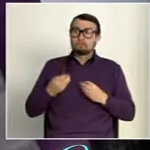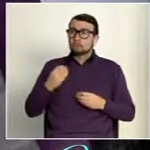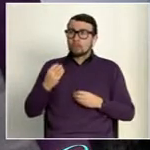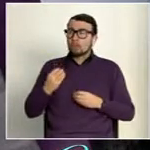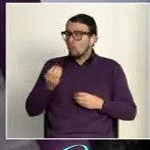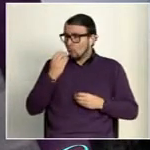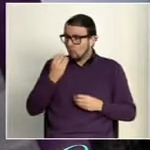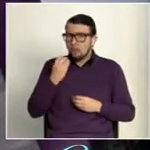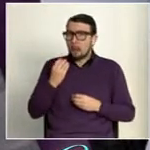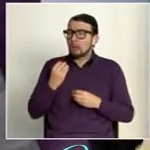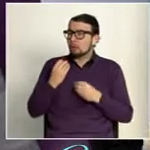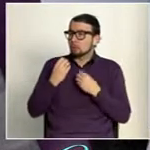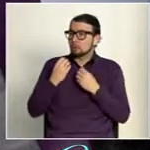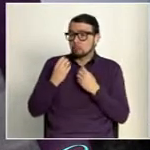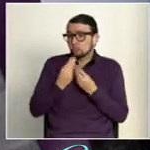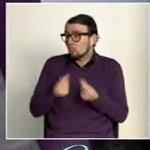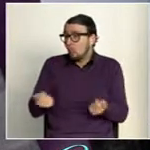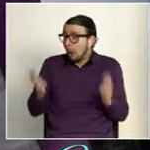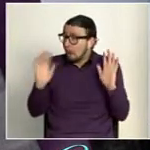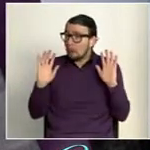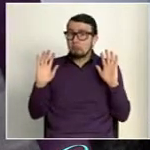liviano, coma ligero,